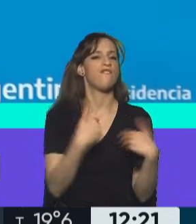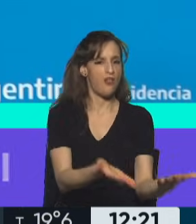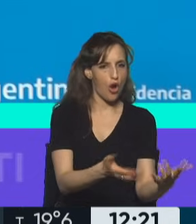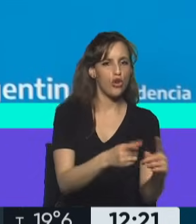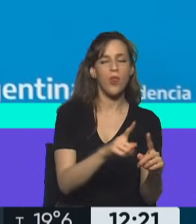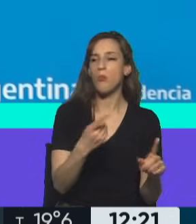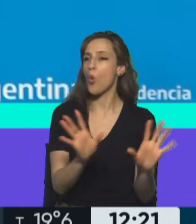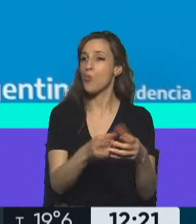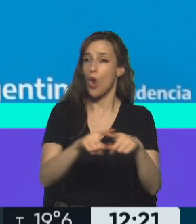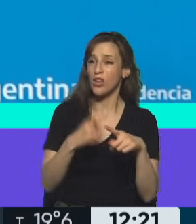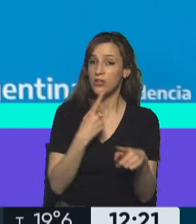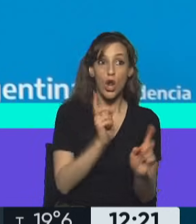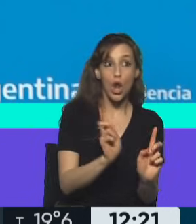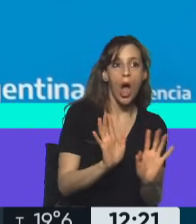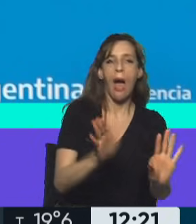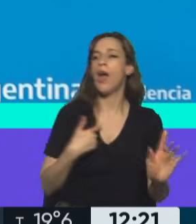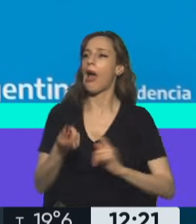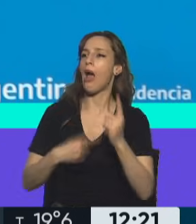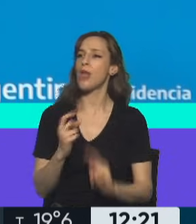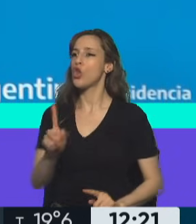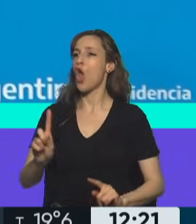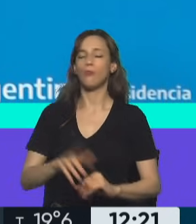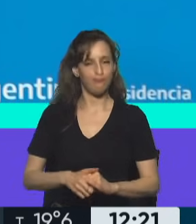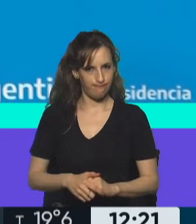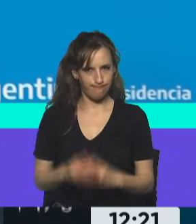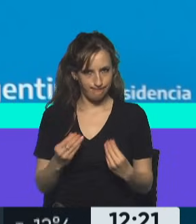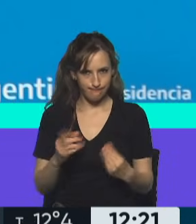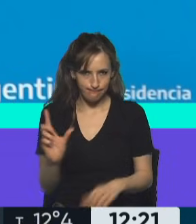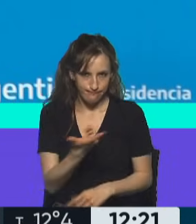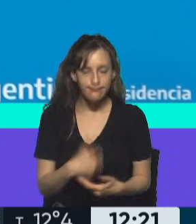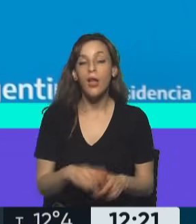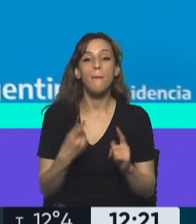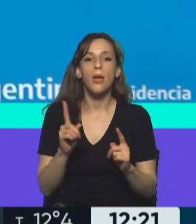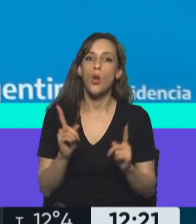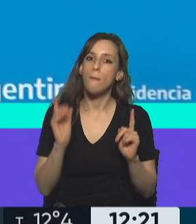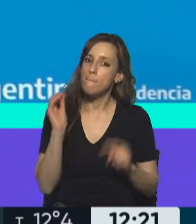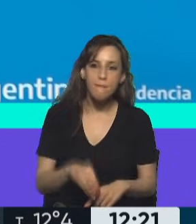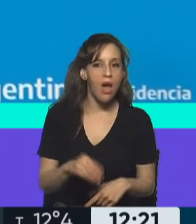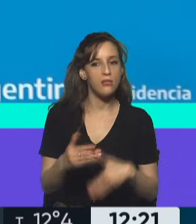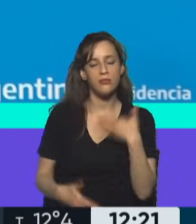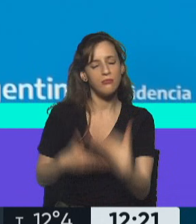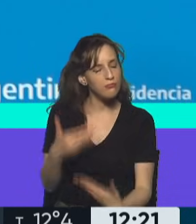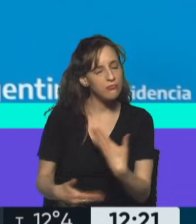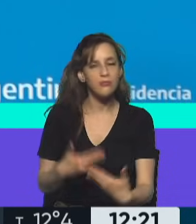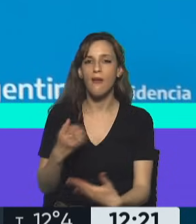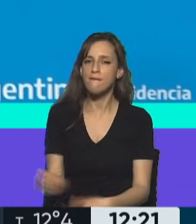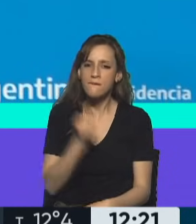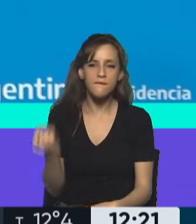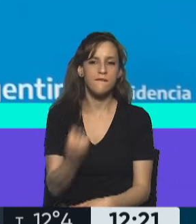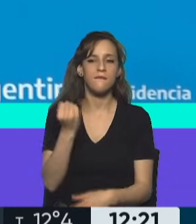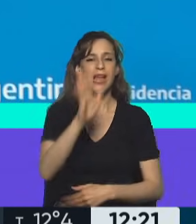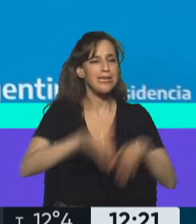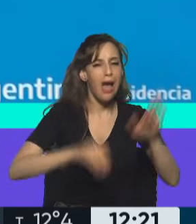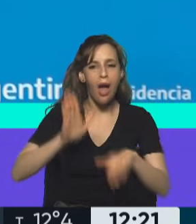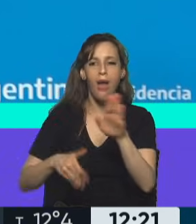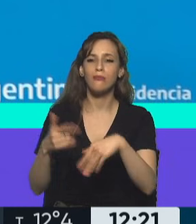dicen que no, nos parece que hace realmente daño, pero eso no quiere decir que no vamos a seguir insistiendo en la posibilidad de una mesa de acuerdo, de consenso,